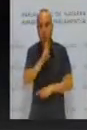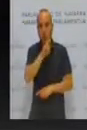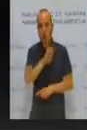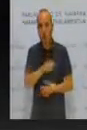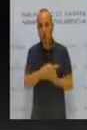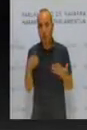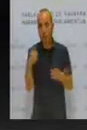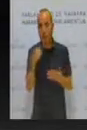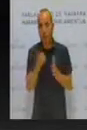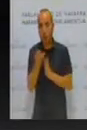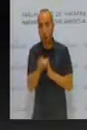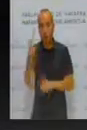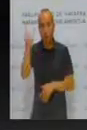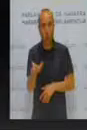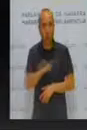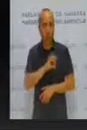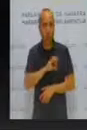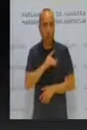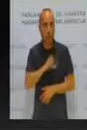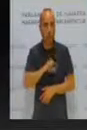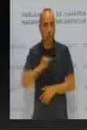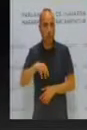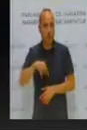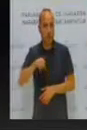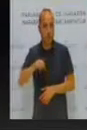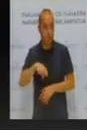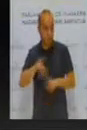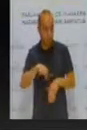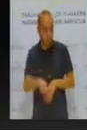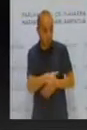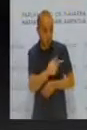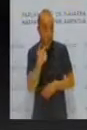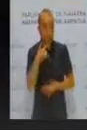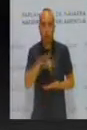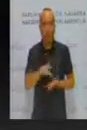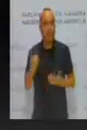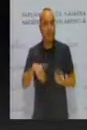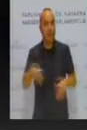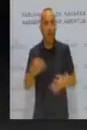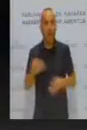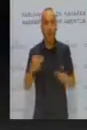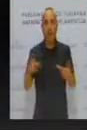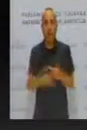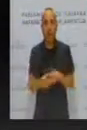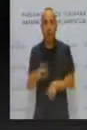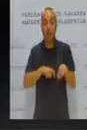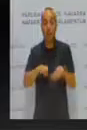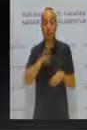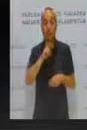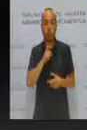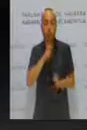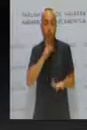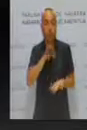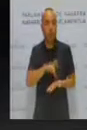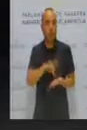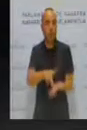hoy la señora de Simón, hablaba de que era el momento de calendarizar la reversión de los recortes, y eso lo hacía en el año 2016. Pero